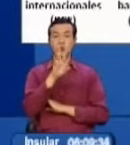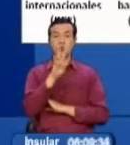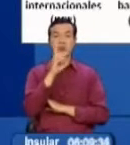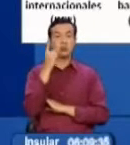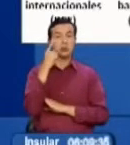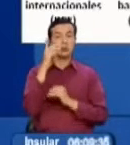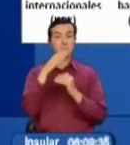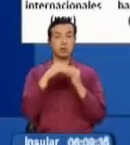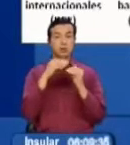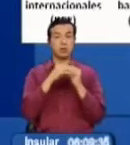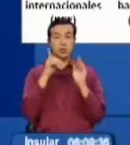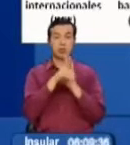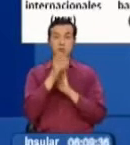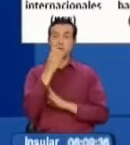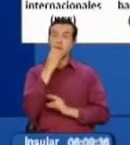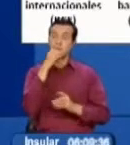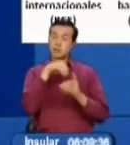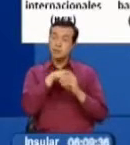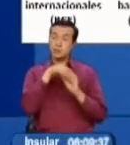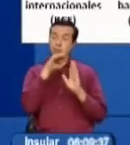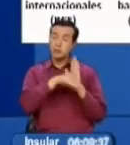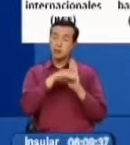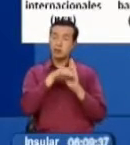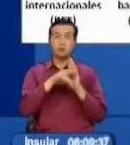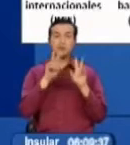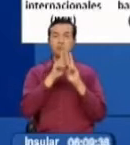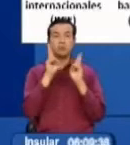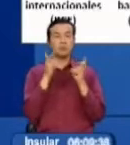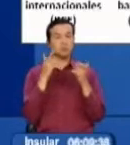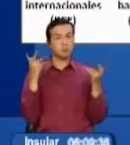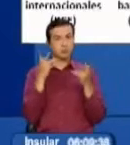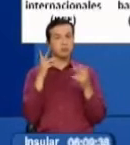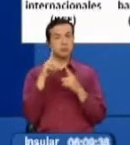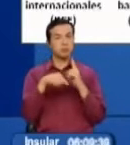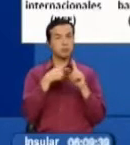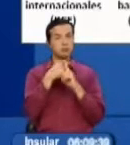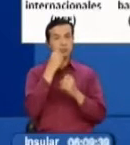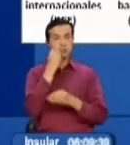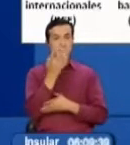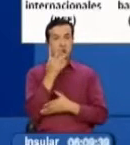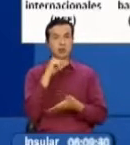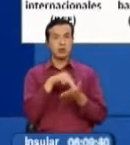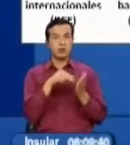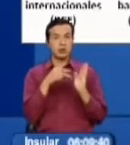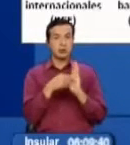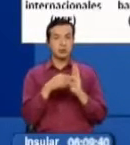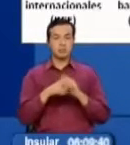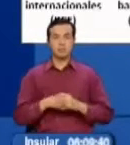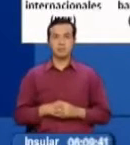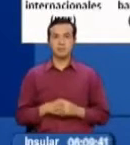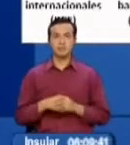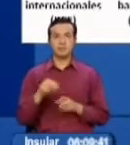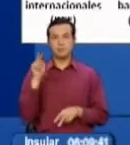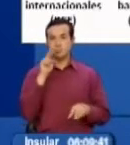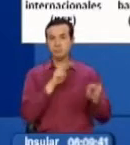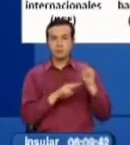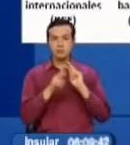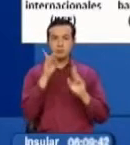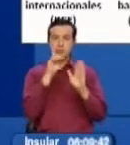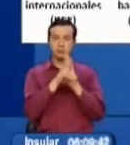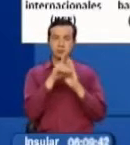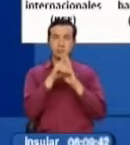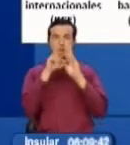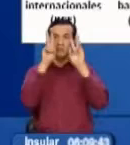de depósitos de ahorro. Al respecto de esto hay que hacer una acotación. No es bueno analizar los depósitos